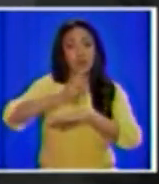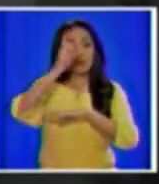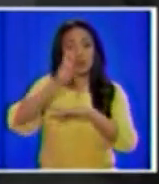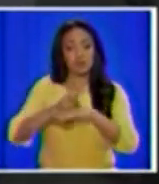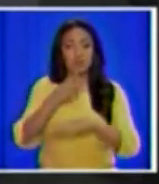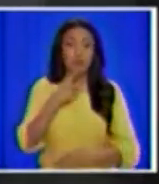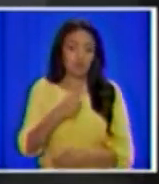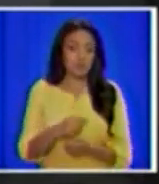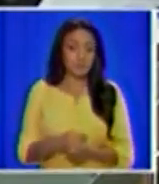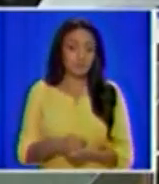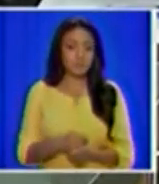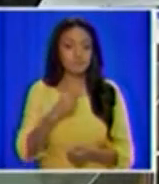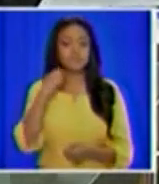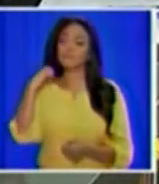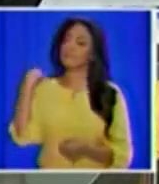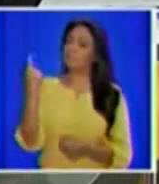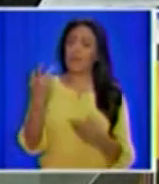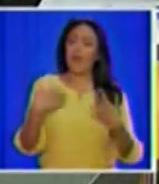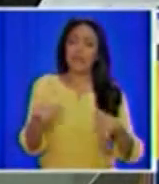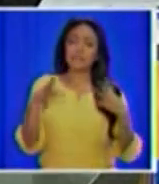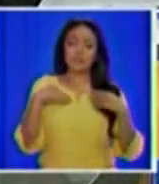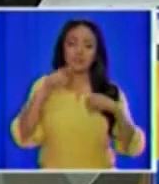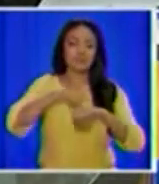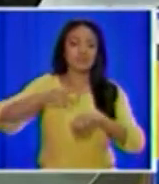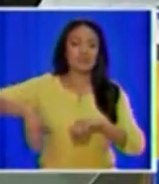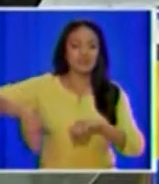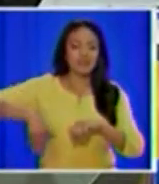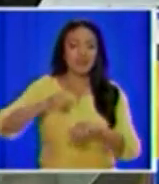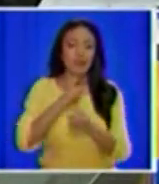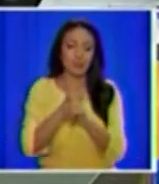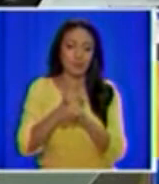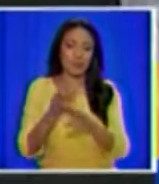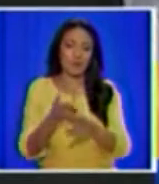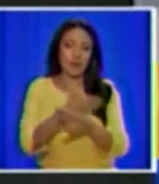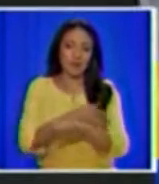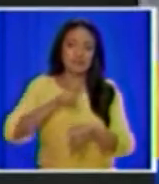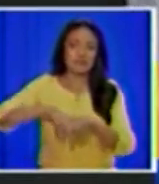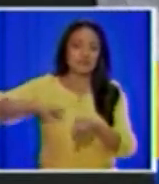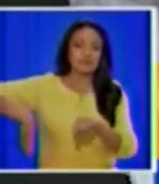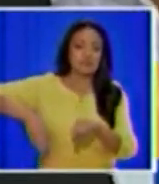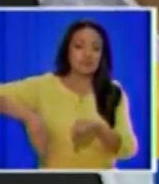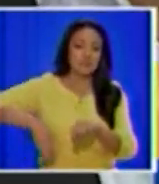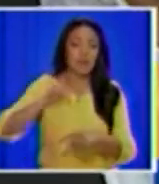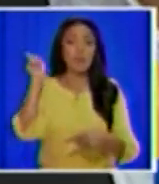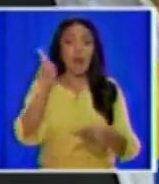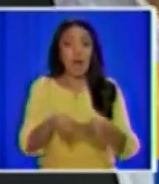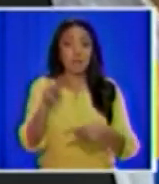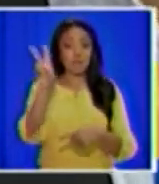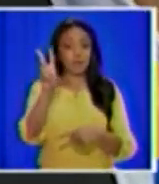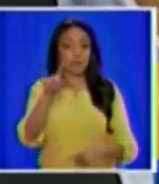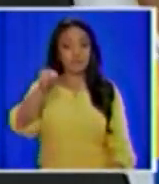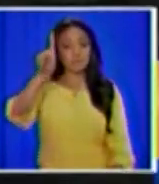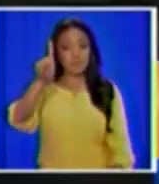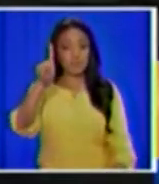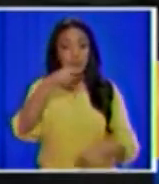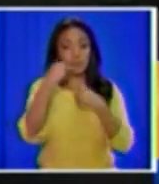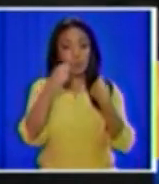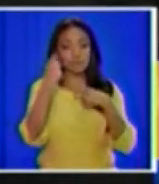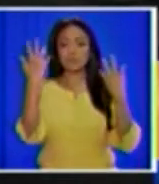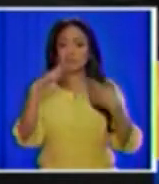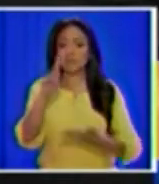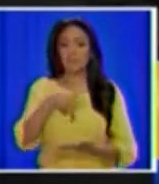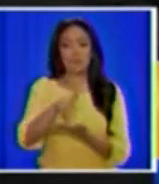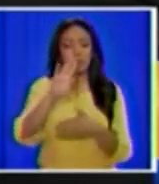Diego Bravo. Acepta que hubo retraso en los desembolsos, pero que hasta el viernes 1 de marzo Finanzas ya habría